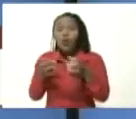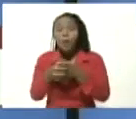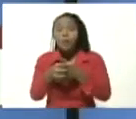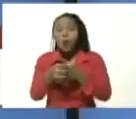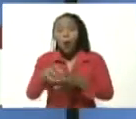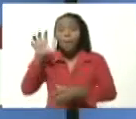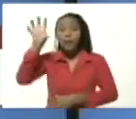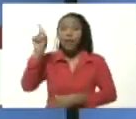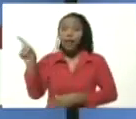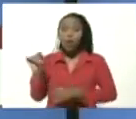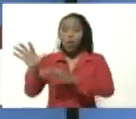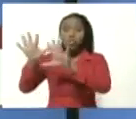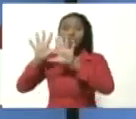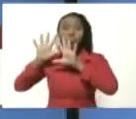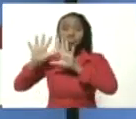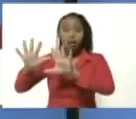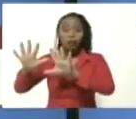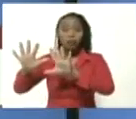ellos tienen 10